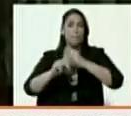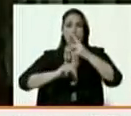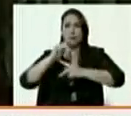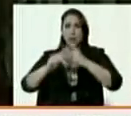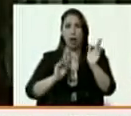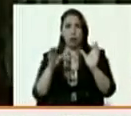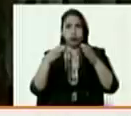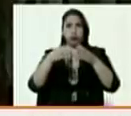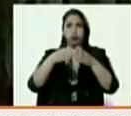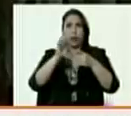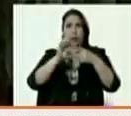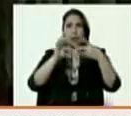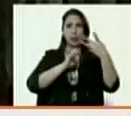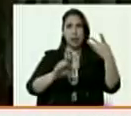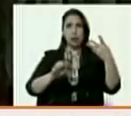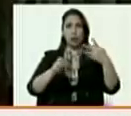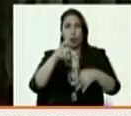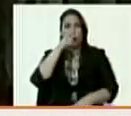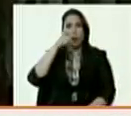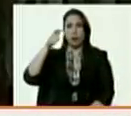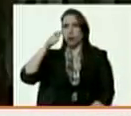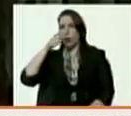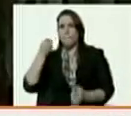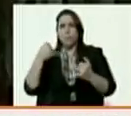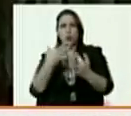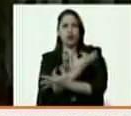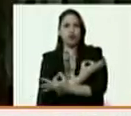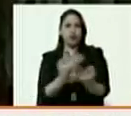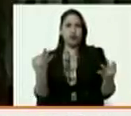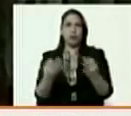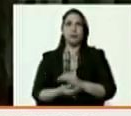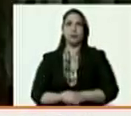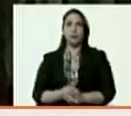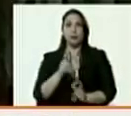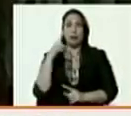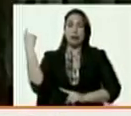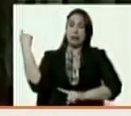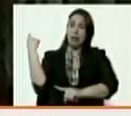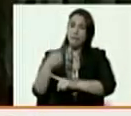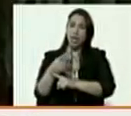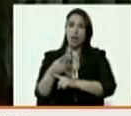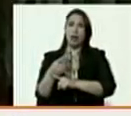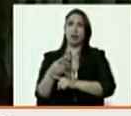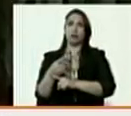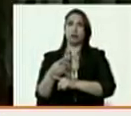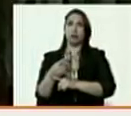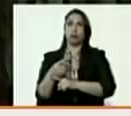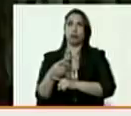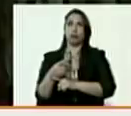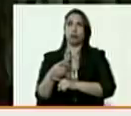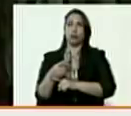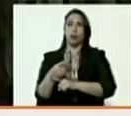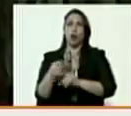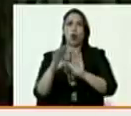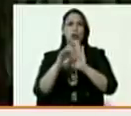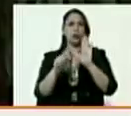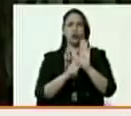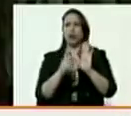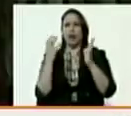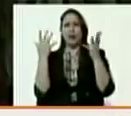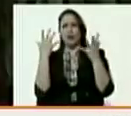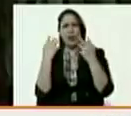Comando Estratégico Operacional con muchísimo éxito. Es un deber constitucional. No entiendo por qué a veces